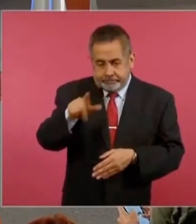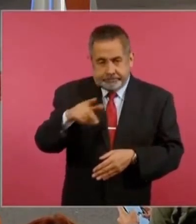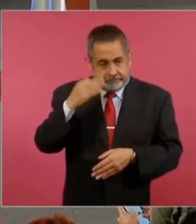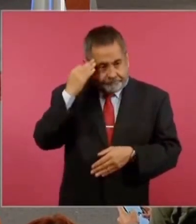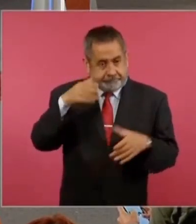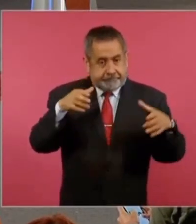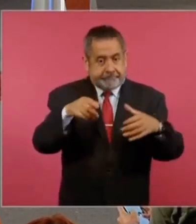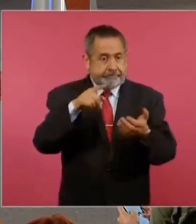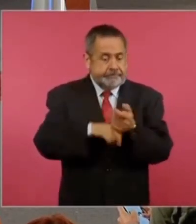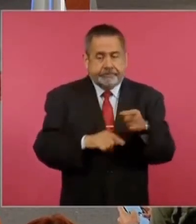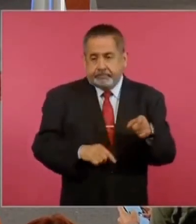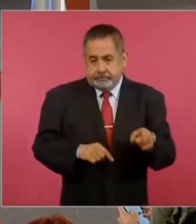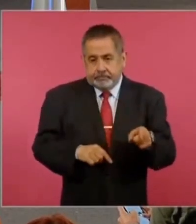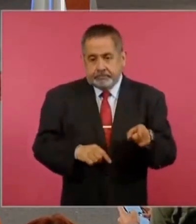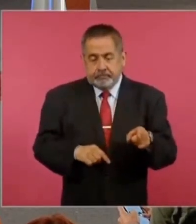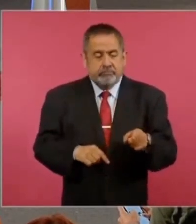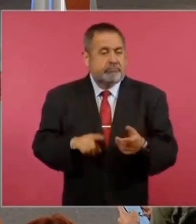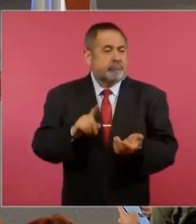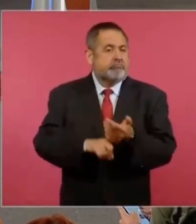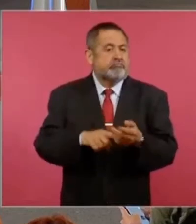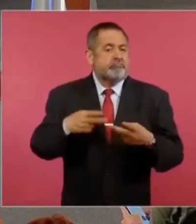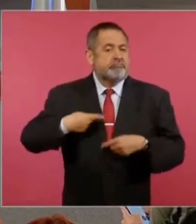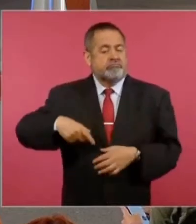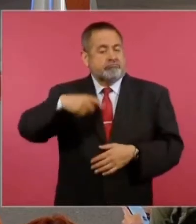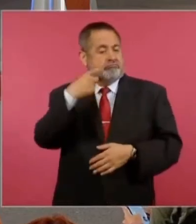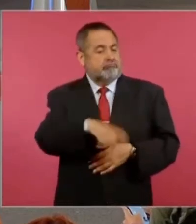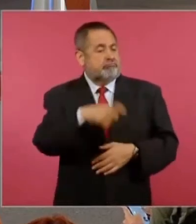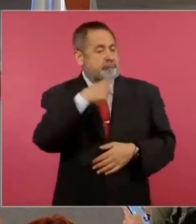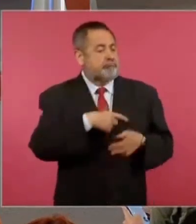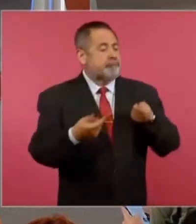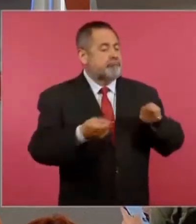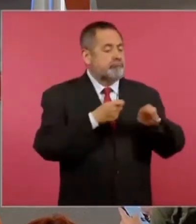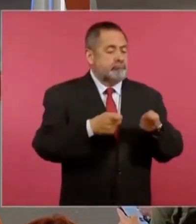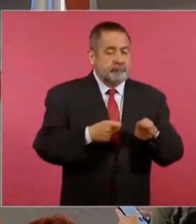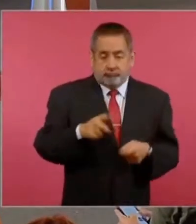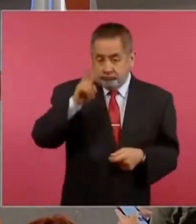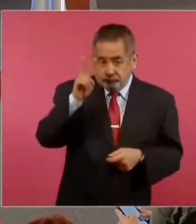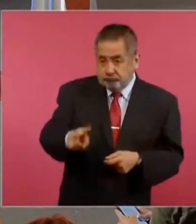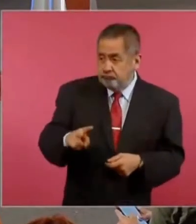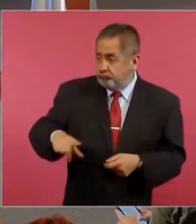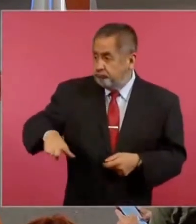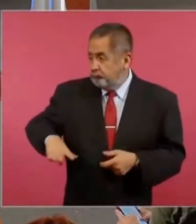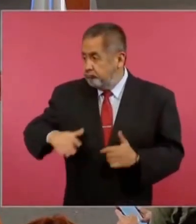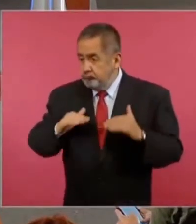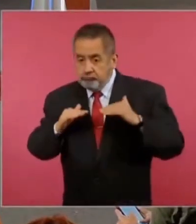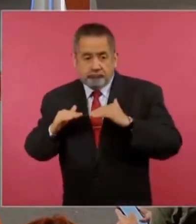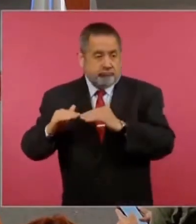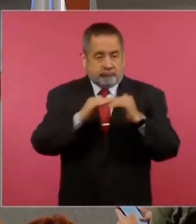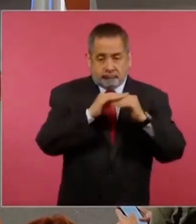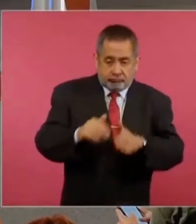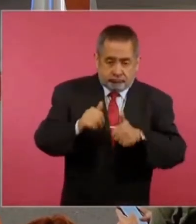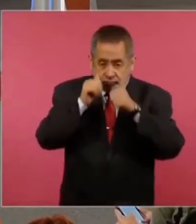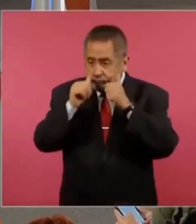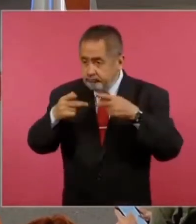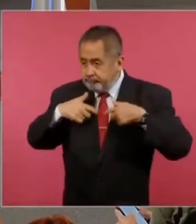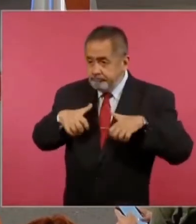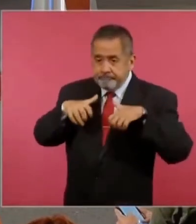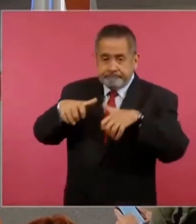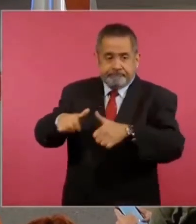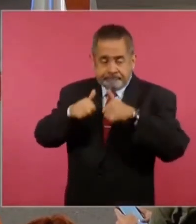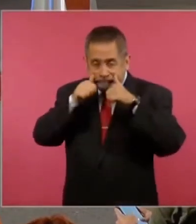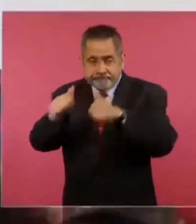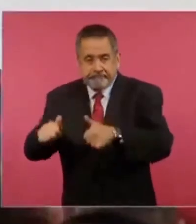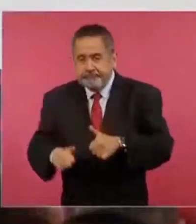de los potentados? No había un gobierno del pueblo, para el pueblo.